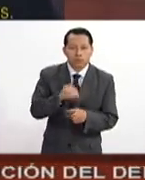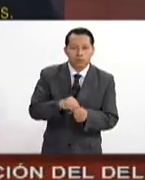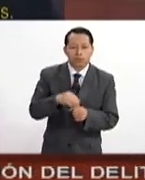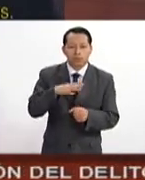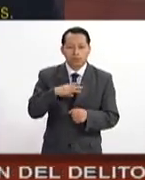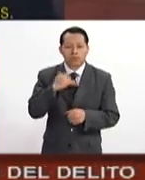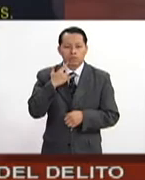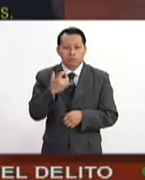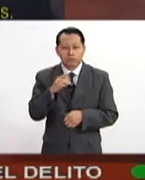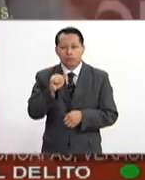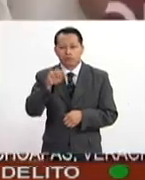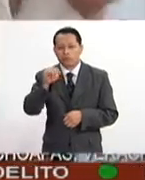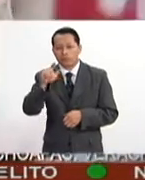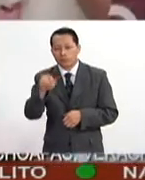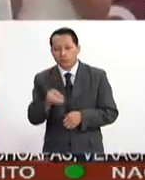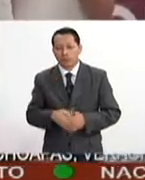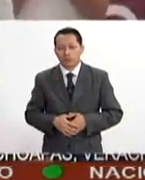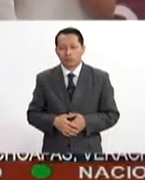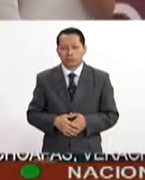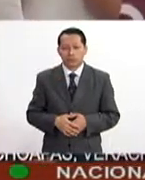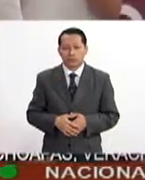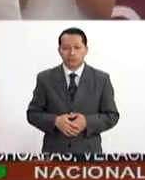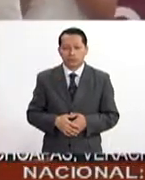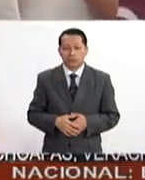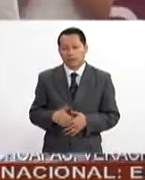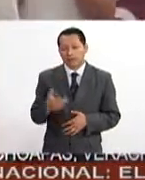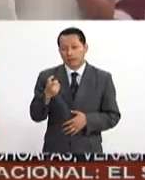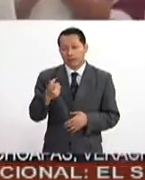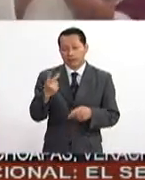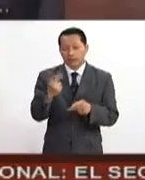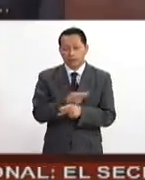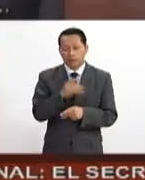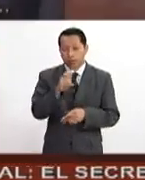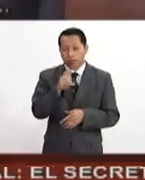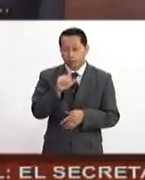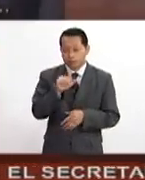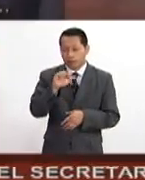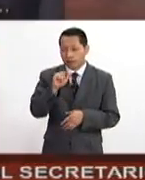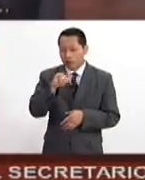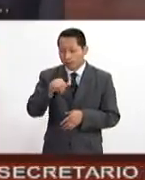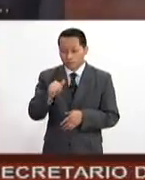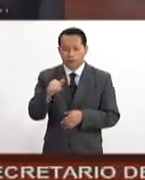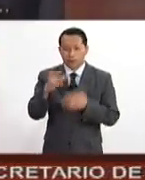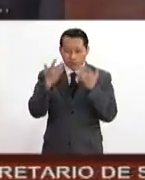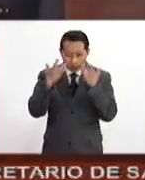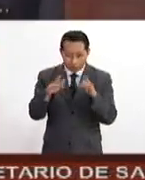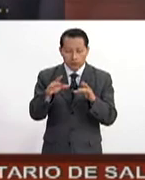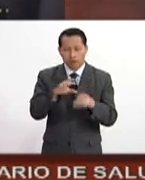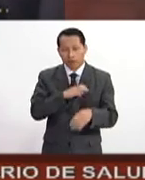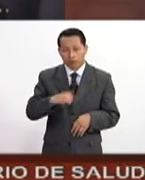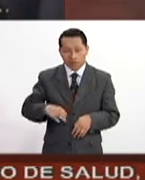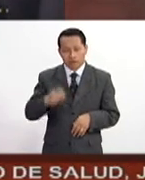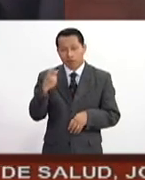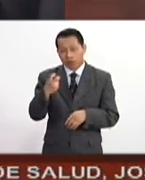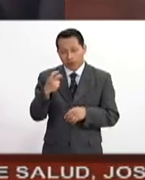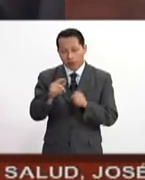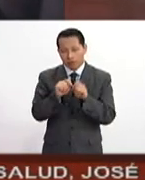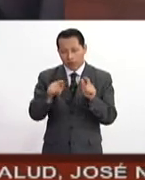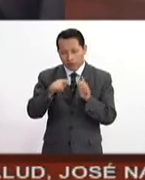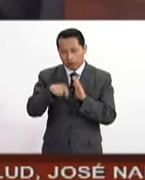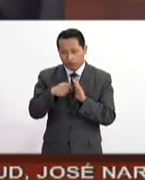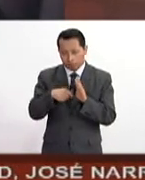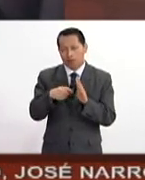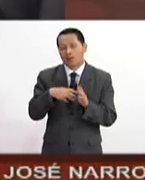López Obrador de cambiar. Bueno, ante este hecho, Eva Cadena renunció a la candidatura, calificó al video como una tetra